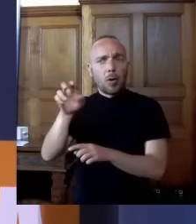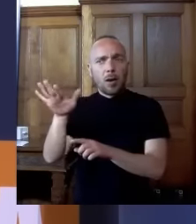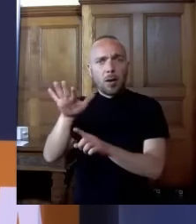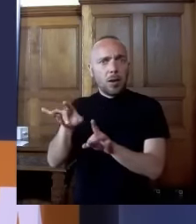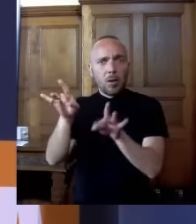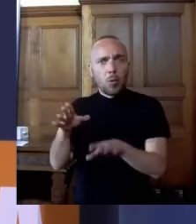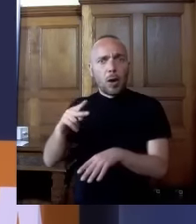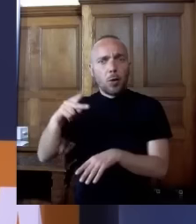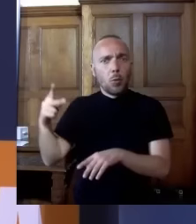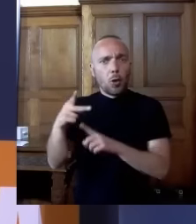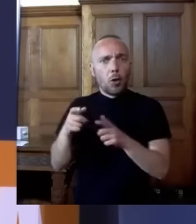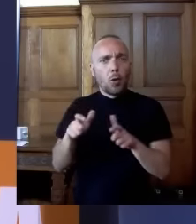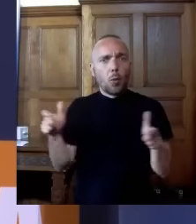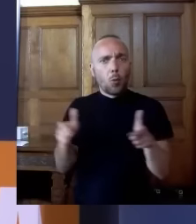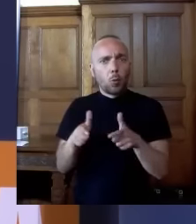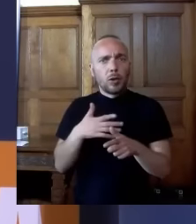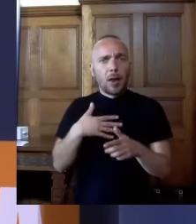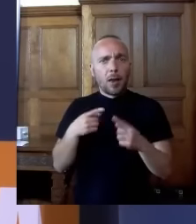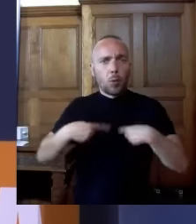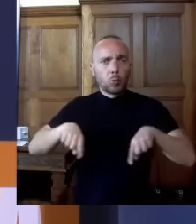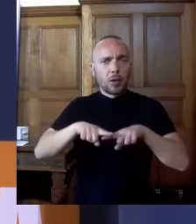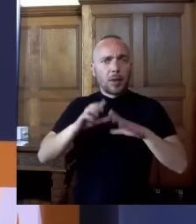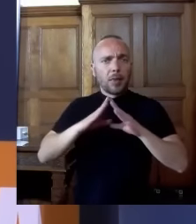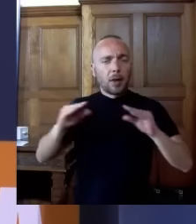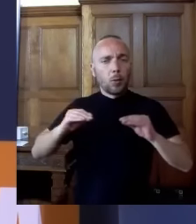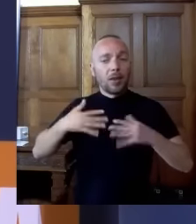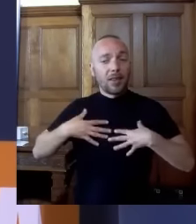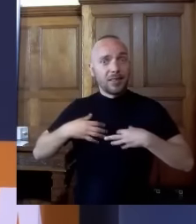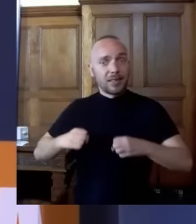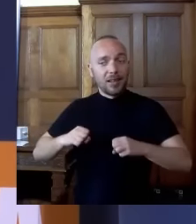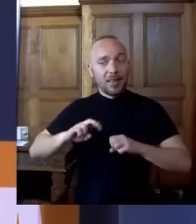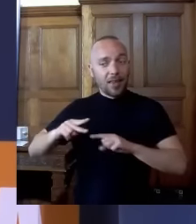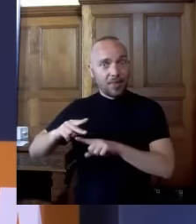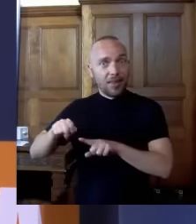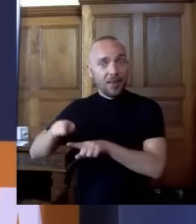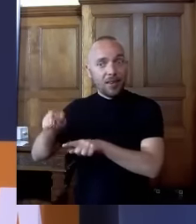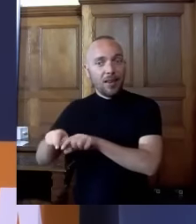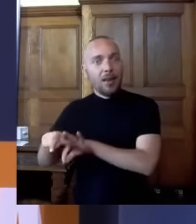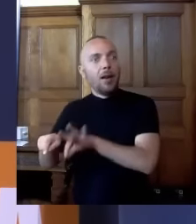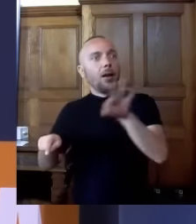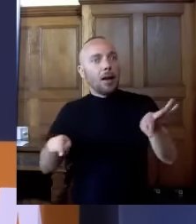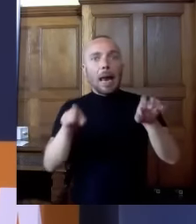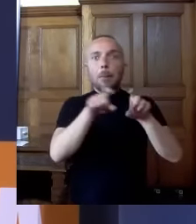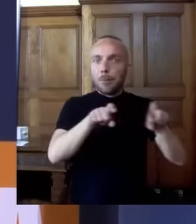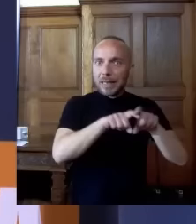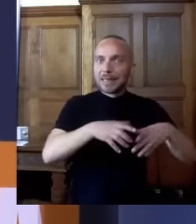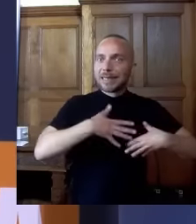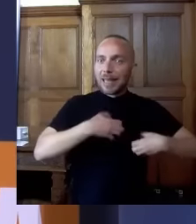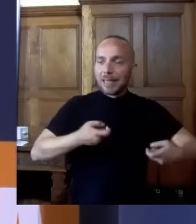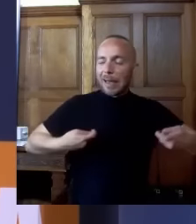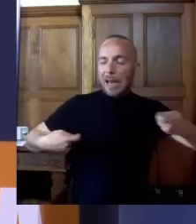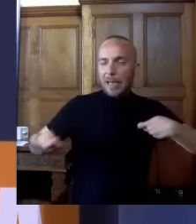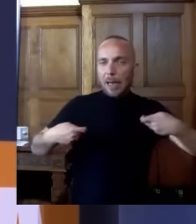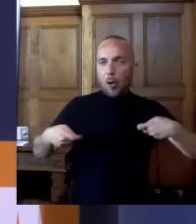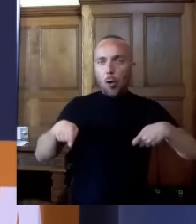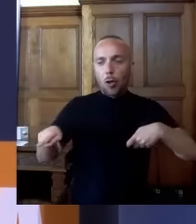que era número dos de la junta de Andalucía de sanidad ha terminado trabajando para la empresa sanitaria que hace negocio con la sanidad a